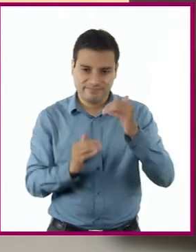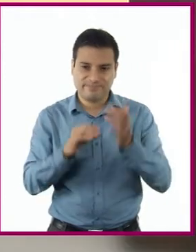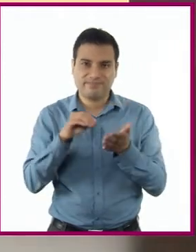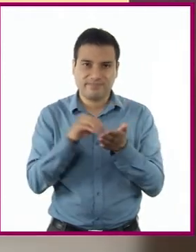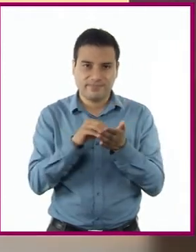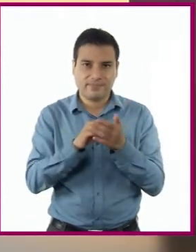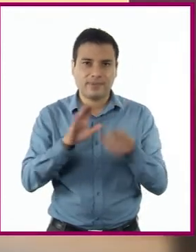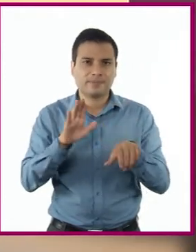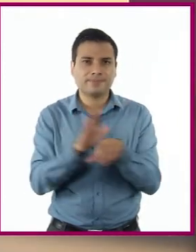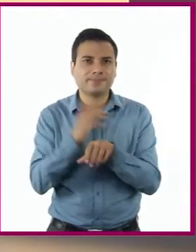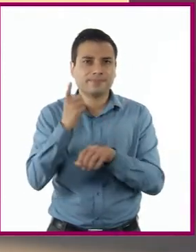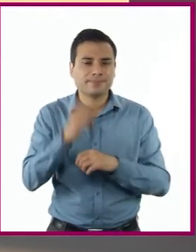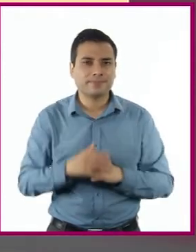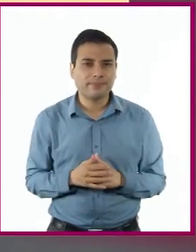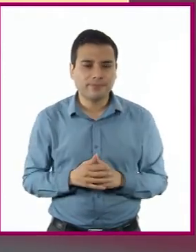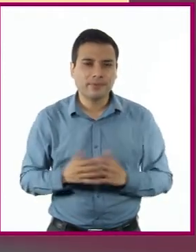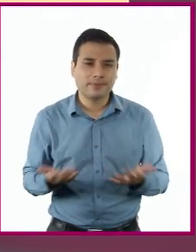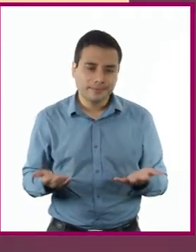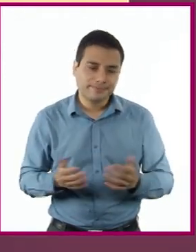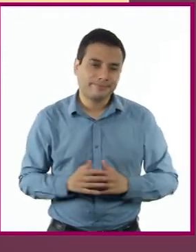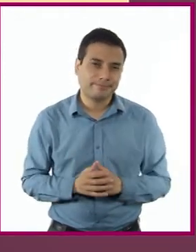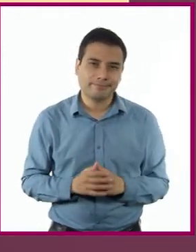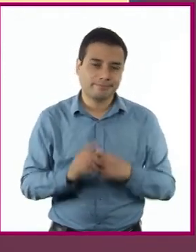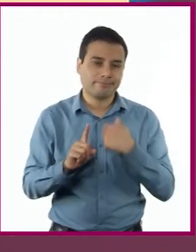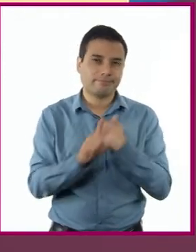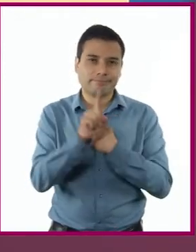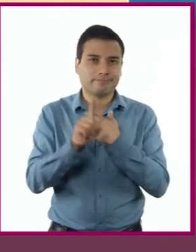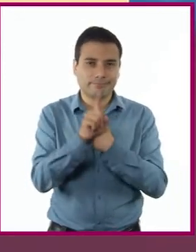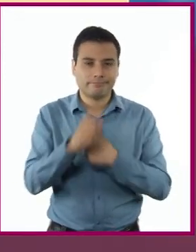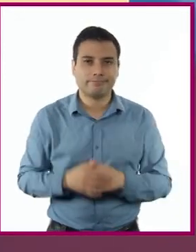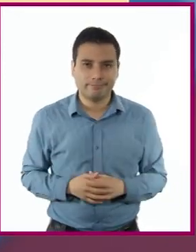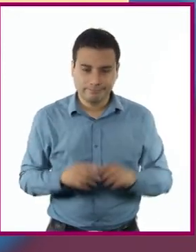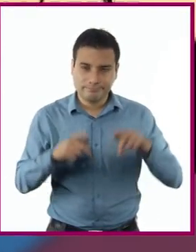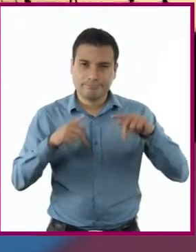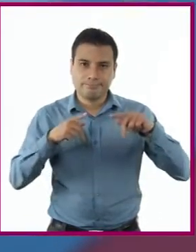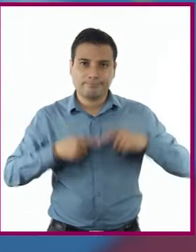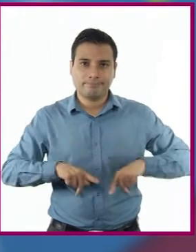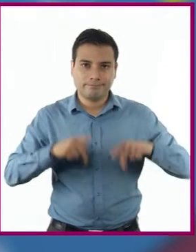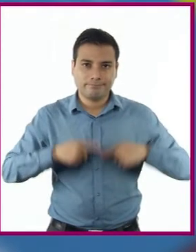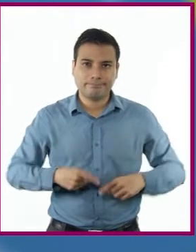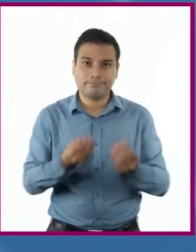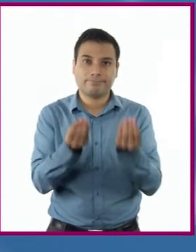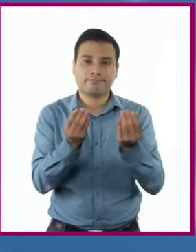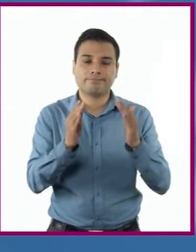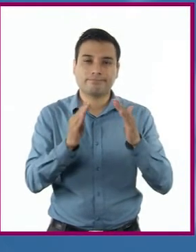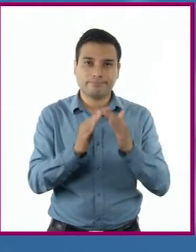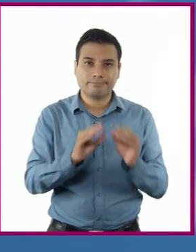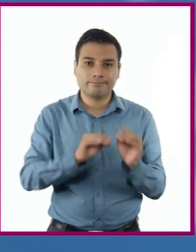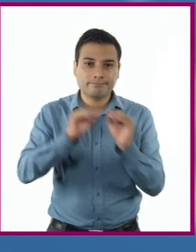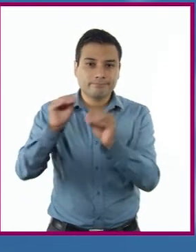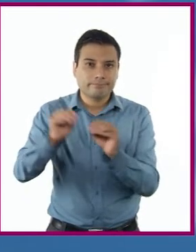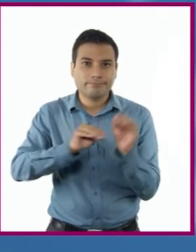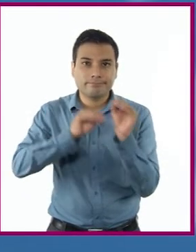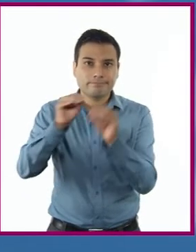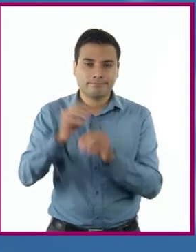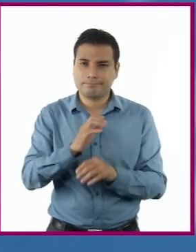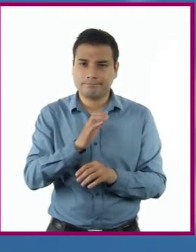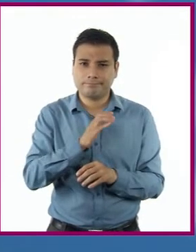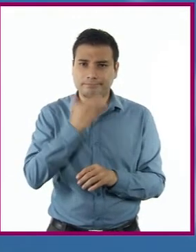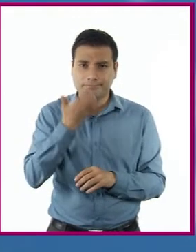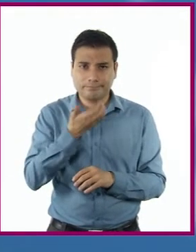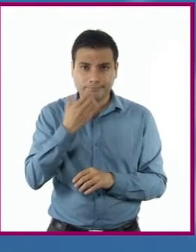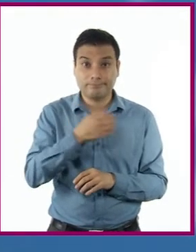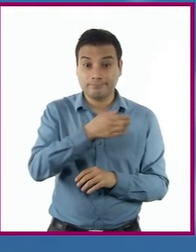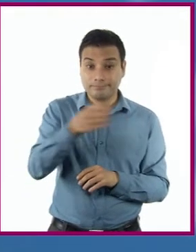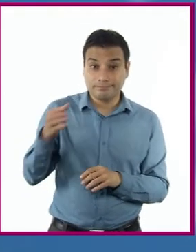razones, estas inequidades han provocado el fenómeno de migración interna. Miles de familias, sobre todo del medio rural del